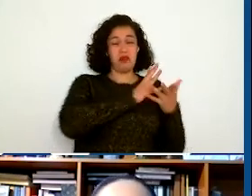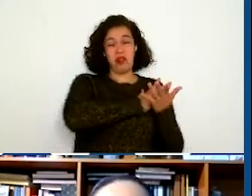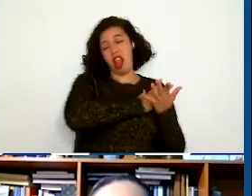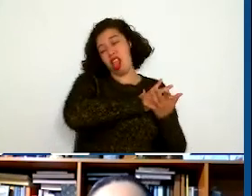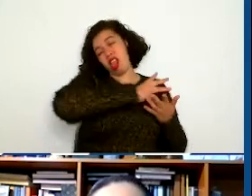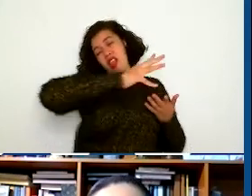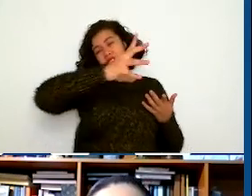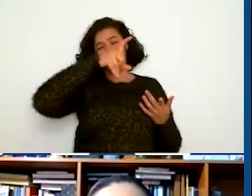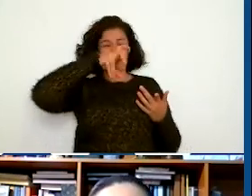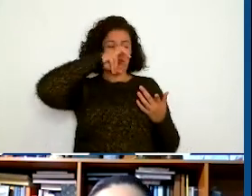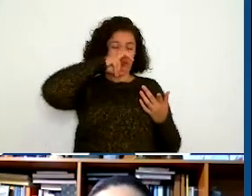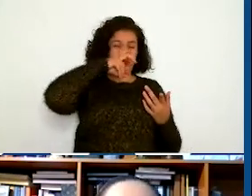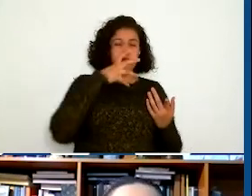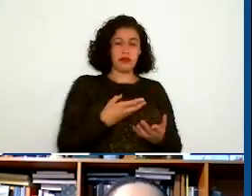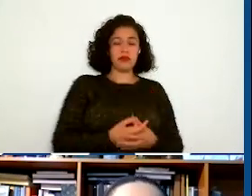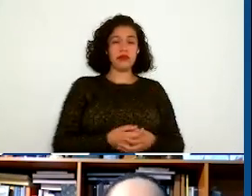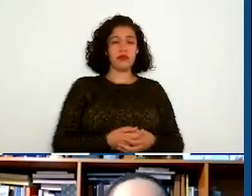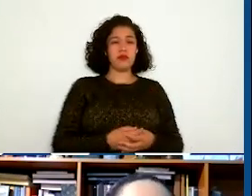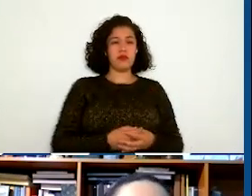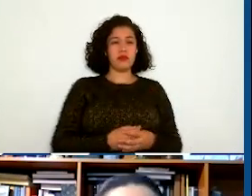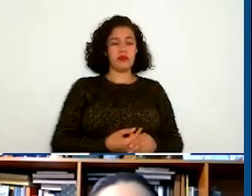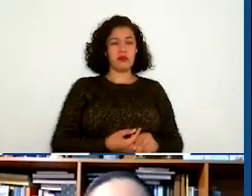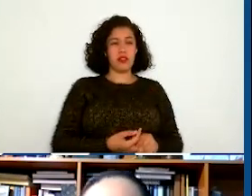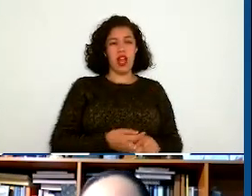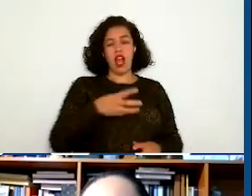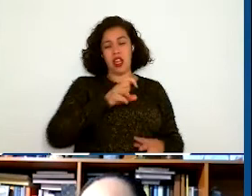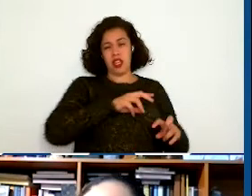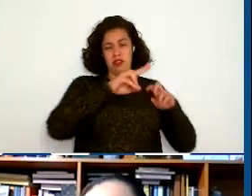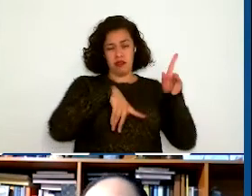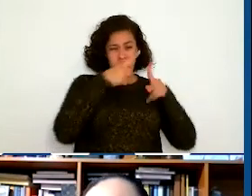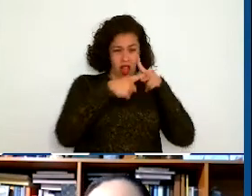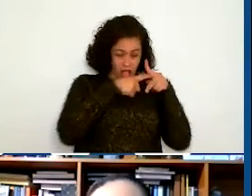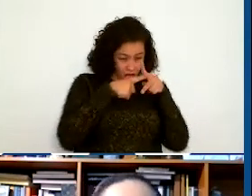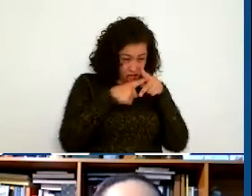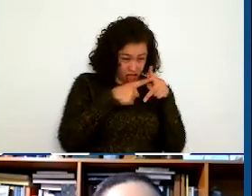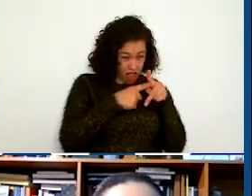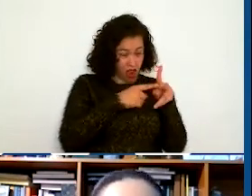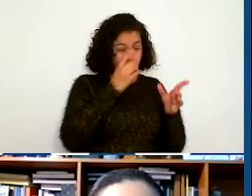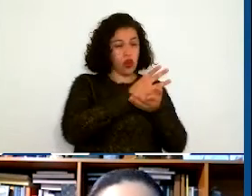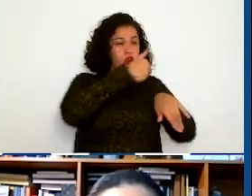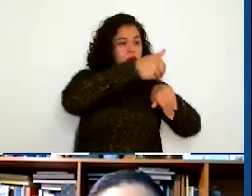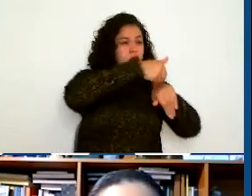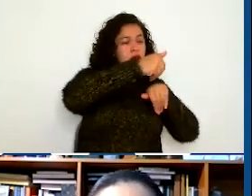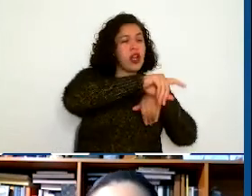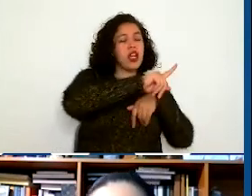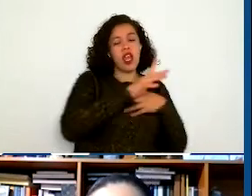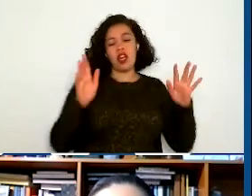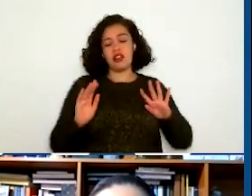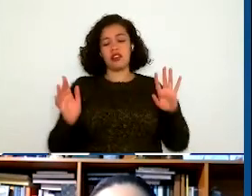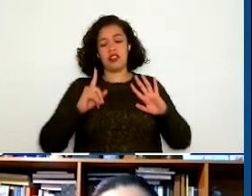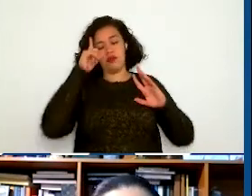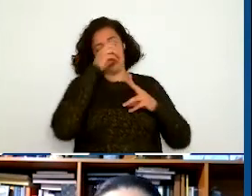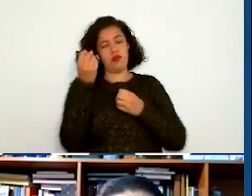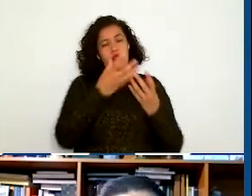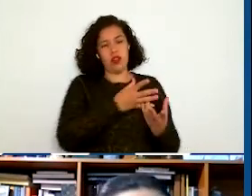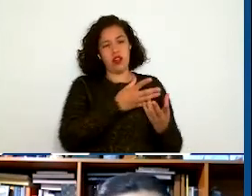de que se tienen estos estándares más cuantitativos y no se pondera la parte cualitativa, en donde a lo mejor siento